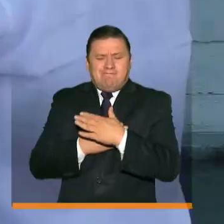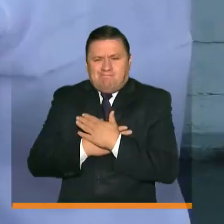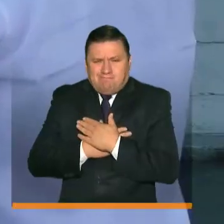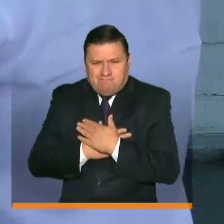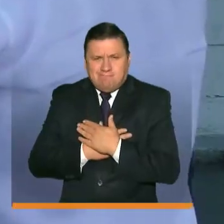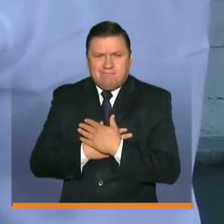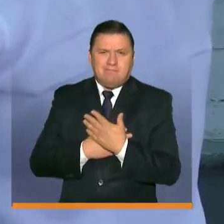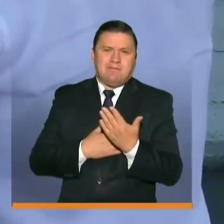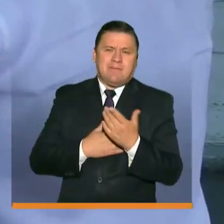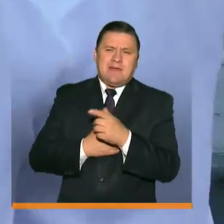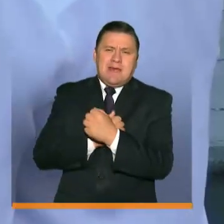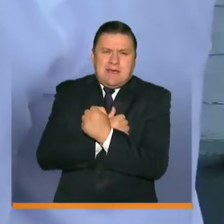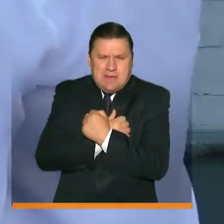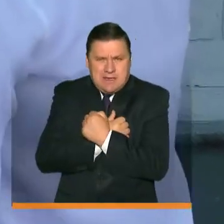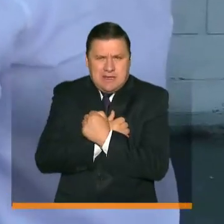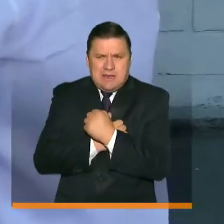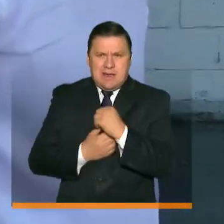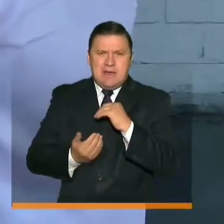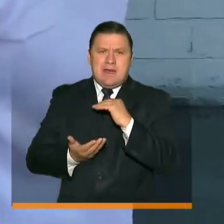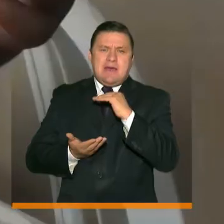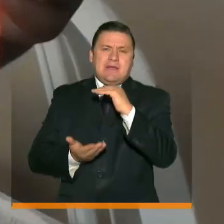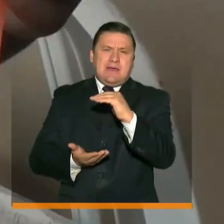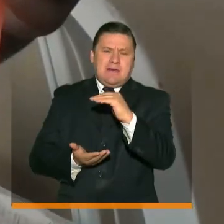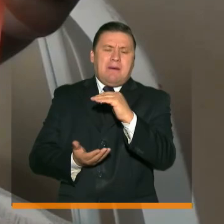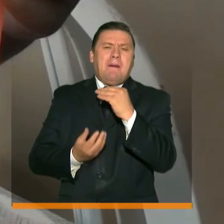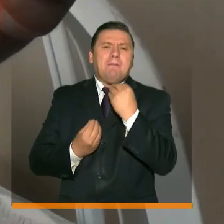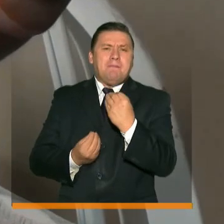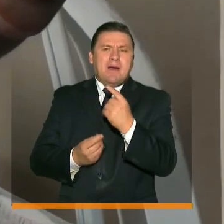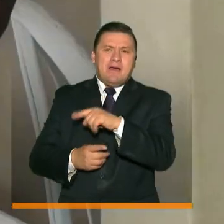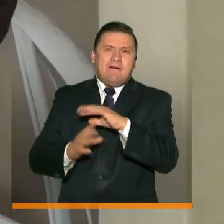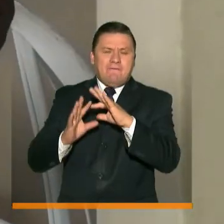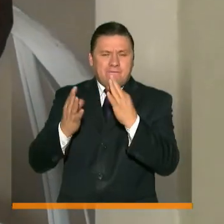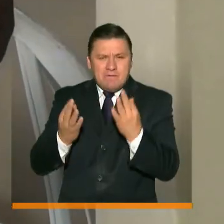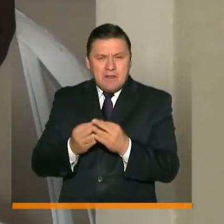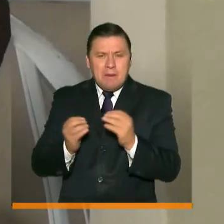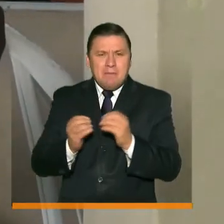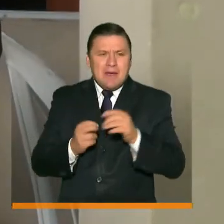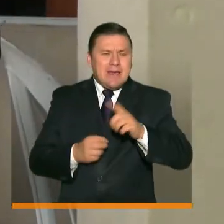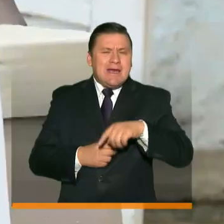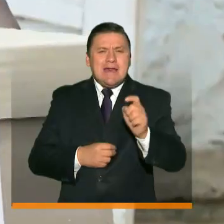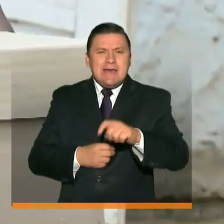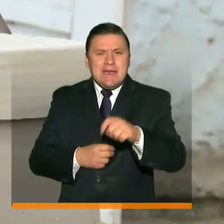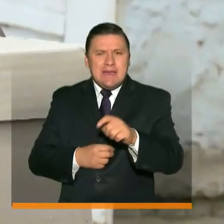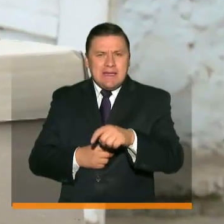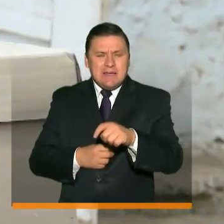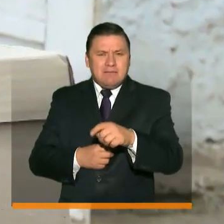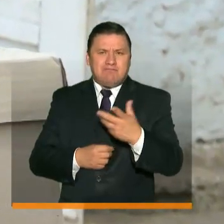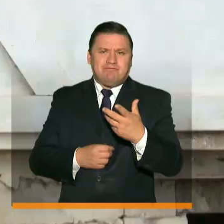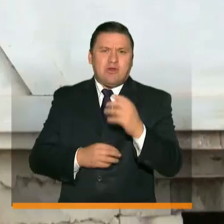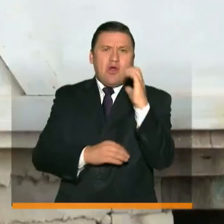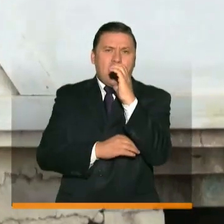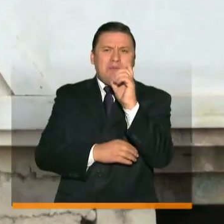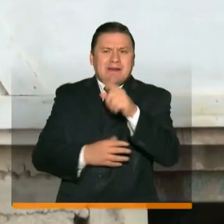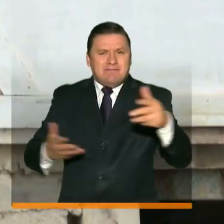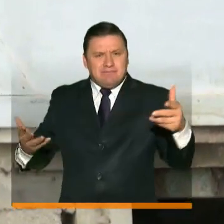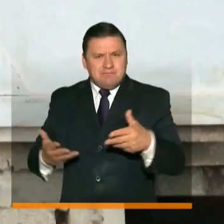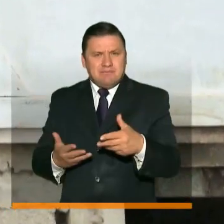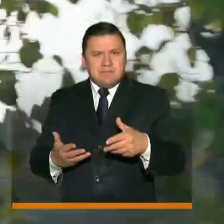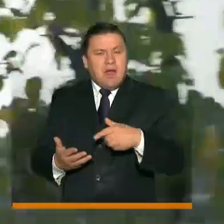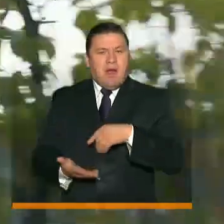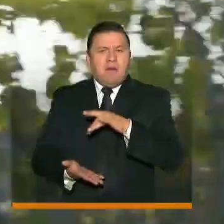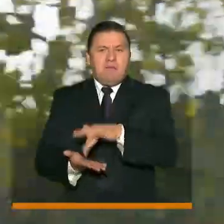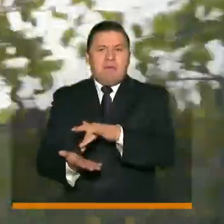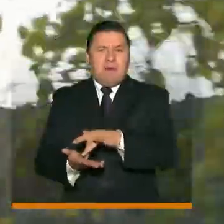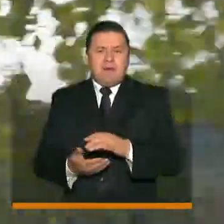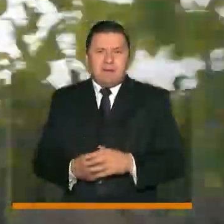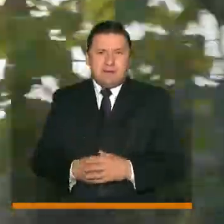cariño, con todo el amor, con la entrega, para que las familias que más necesitan hoy de la solidaridad de los colombianos estemos